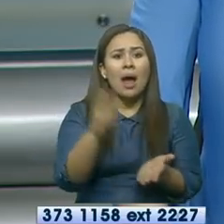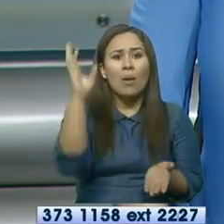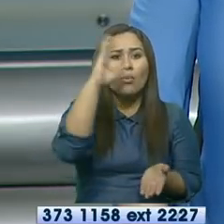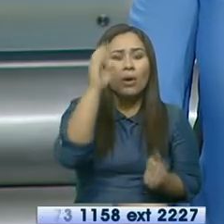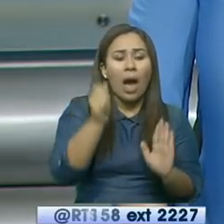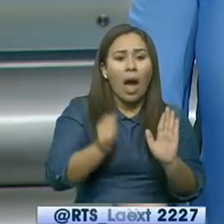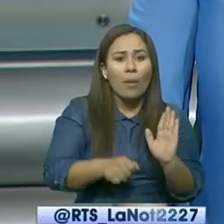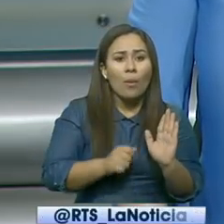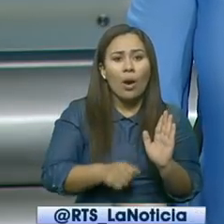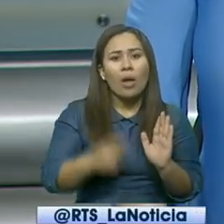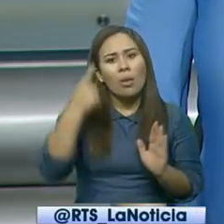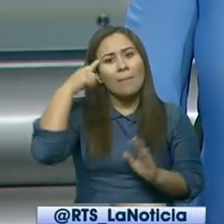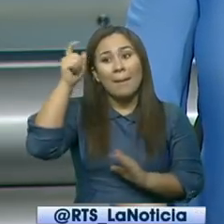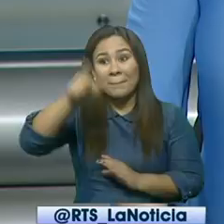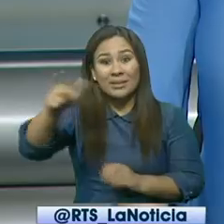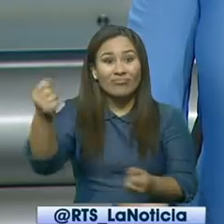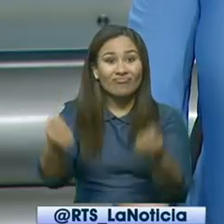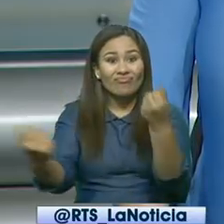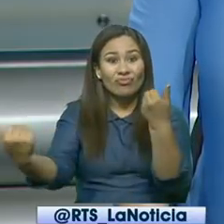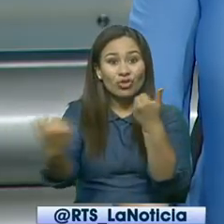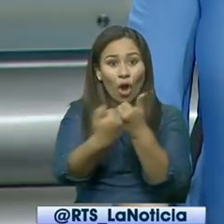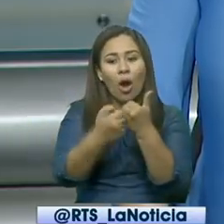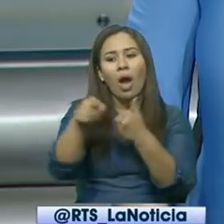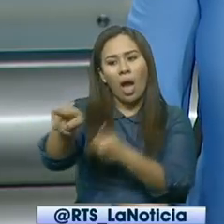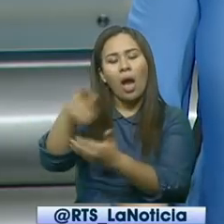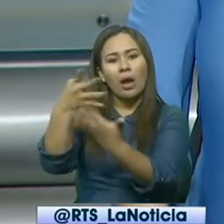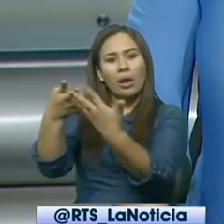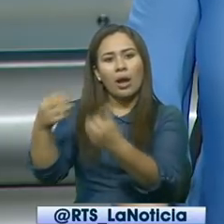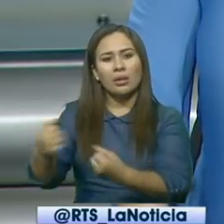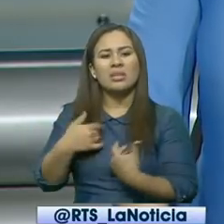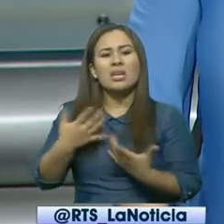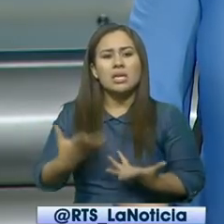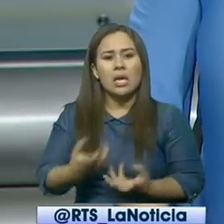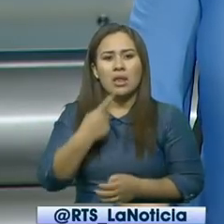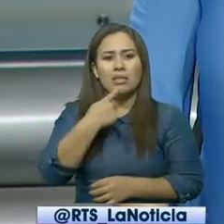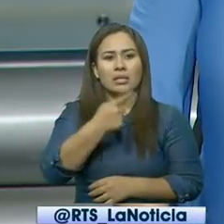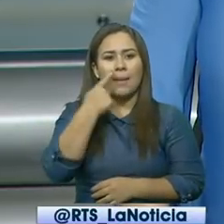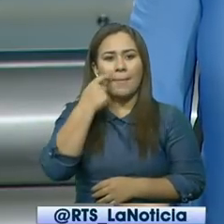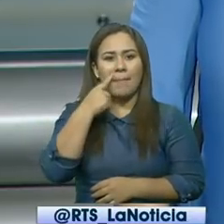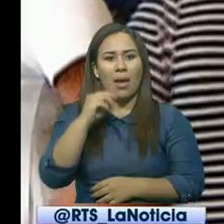continuar con el trámite en torno a las investigaciones de derecho